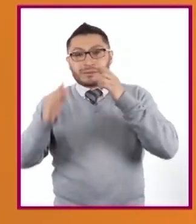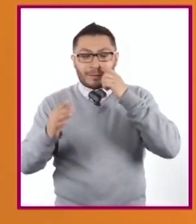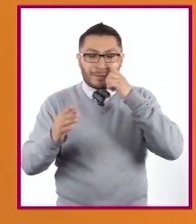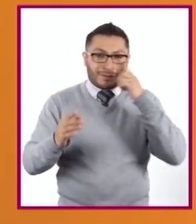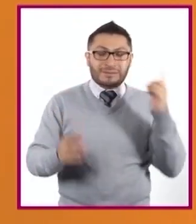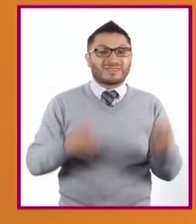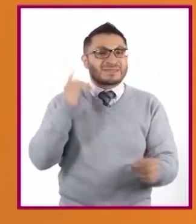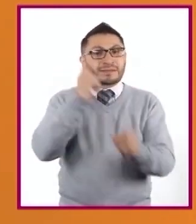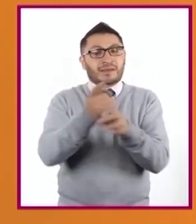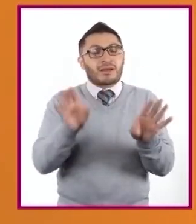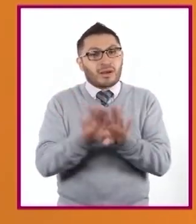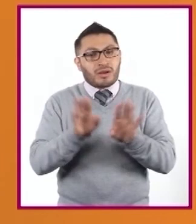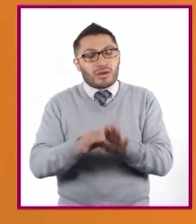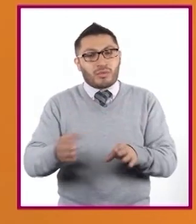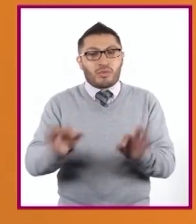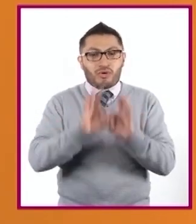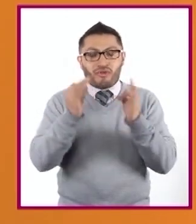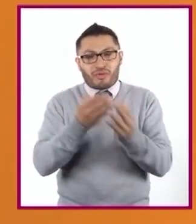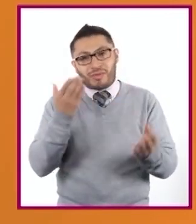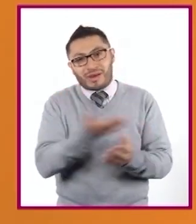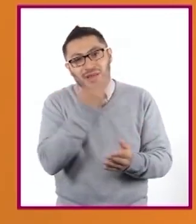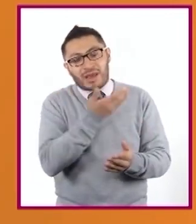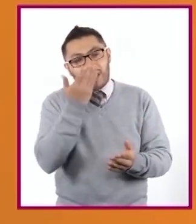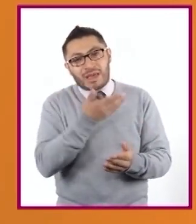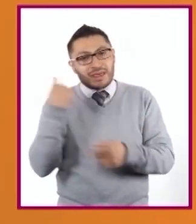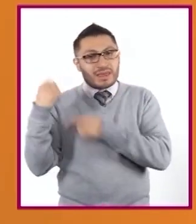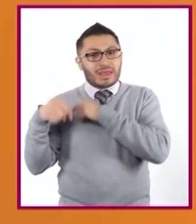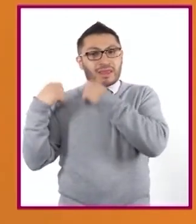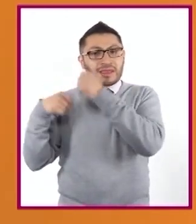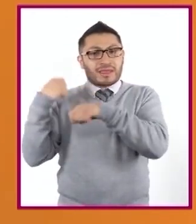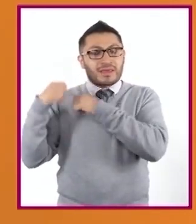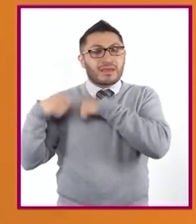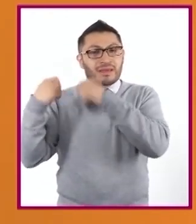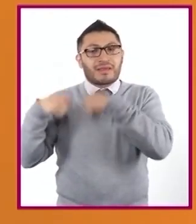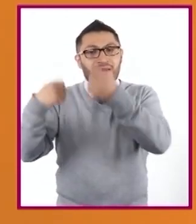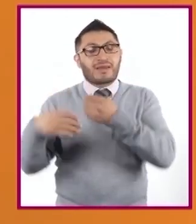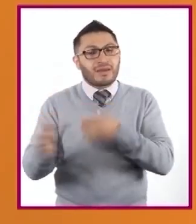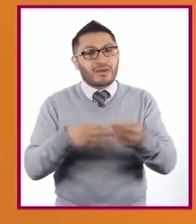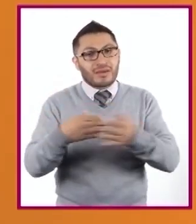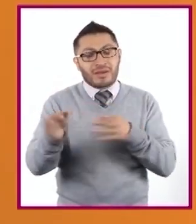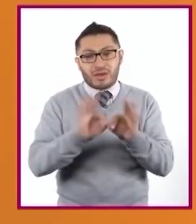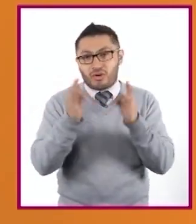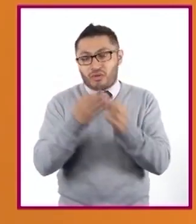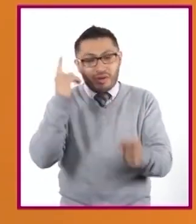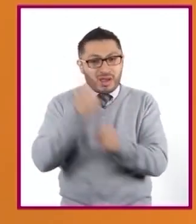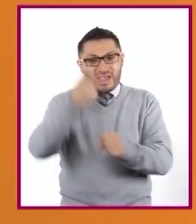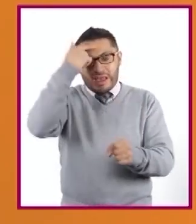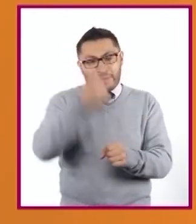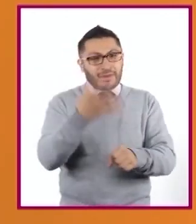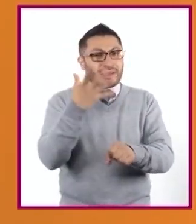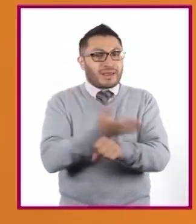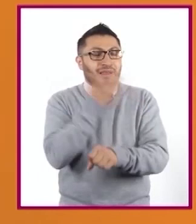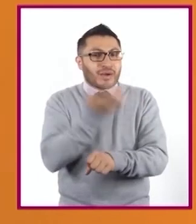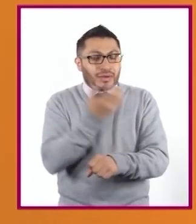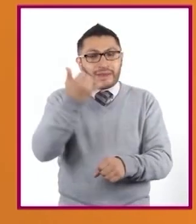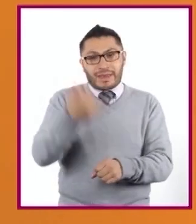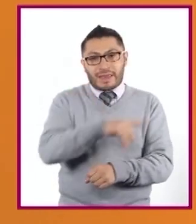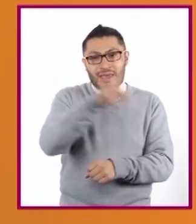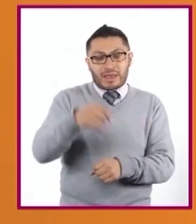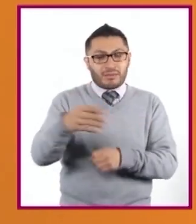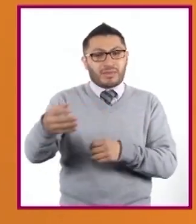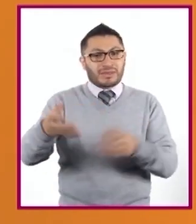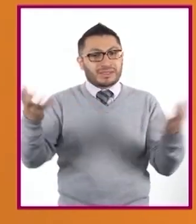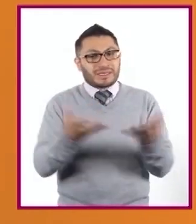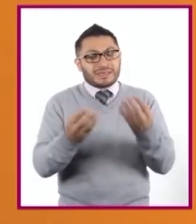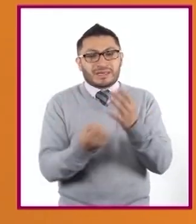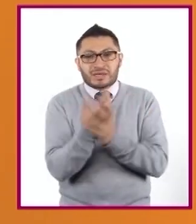de los métodos tradicionales y novedosos la estrategia para lograr la adaptación y posterior producción de nuevas